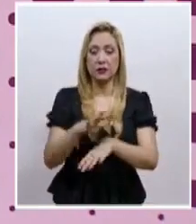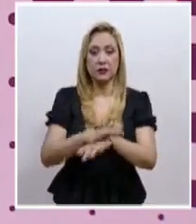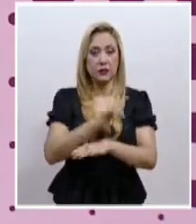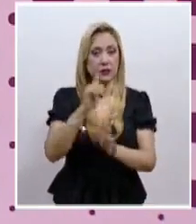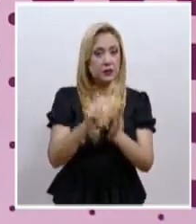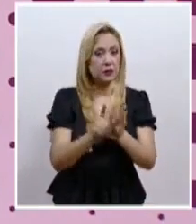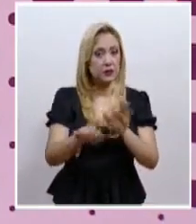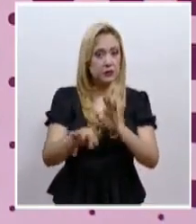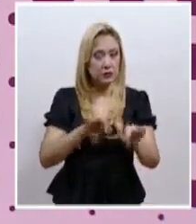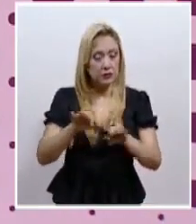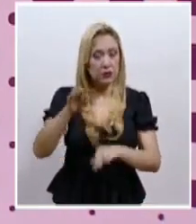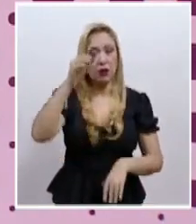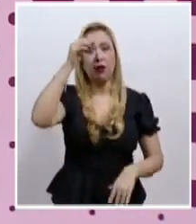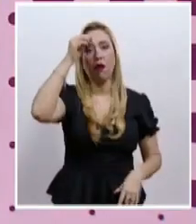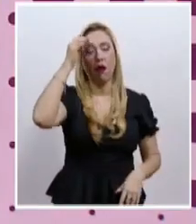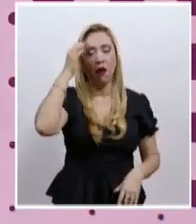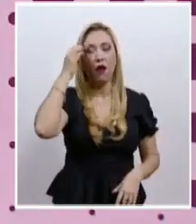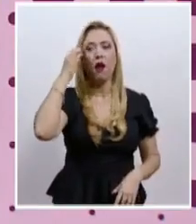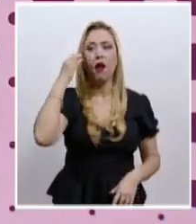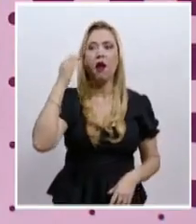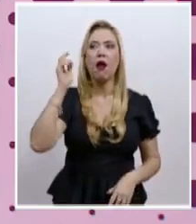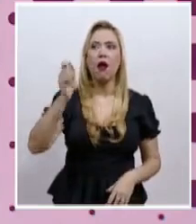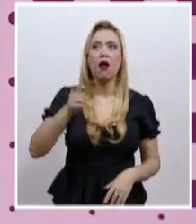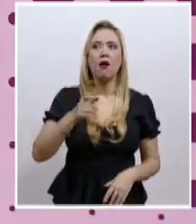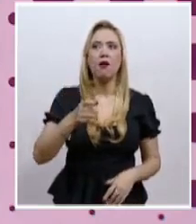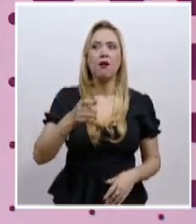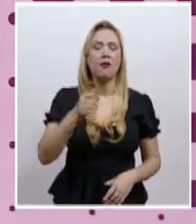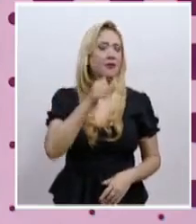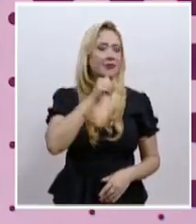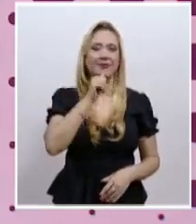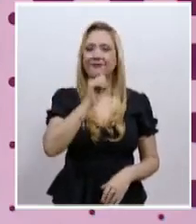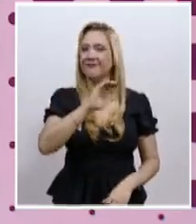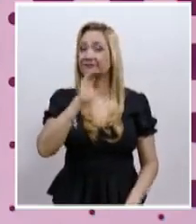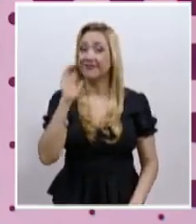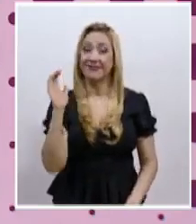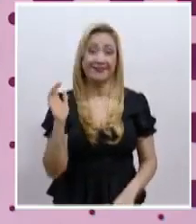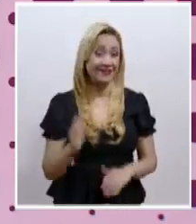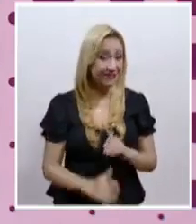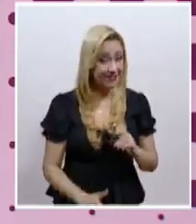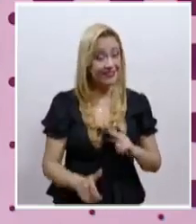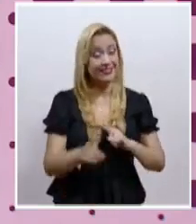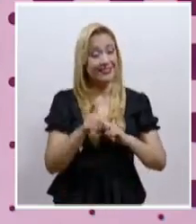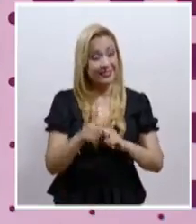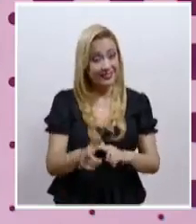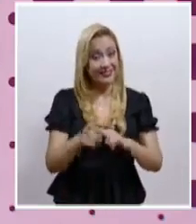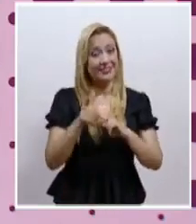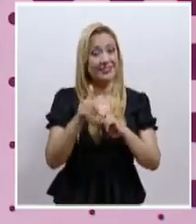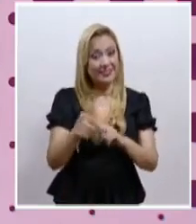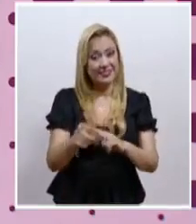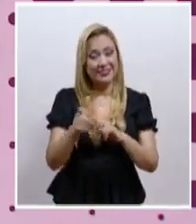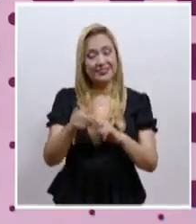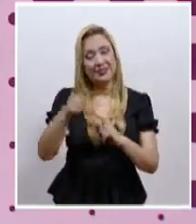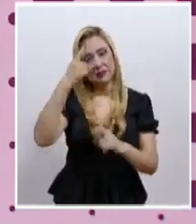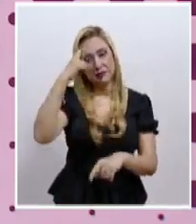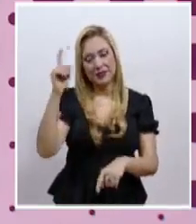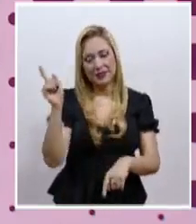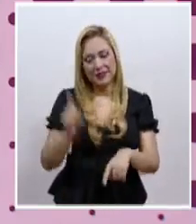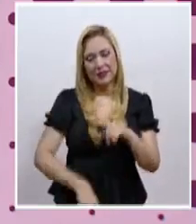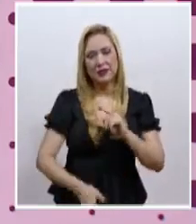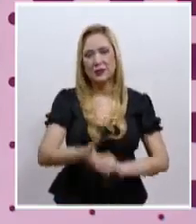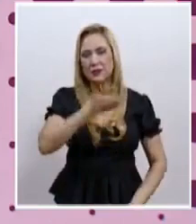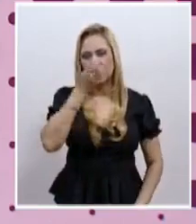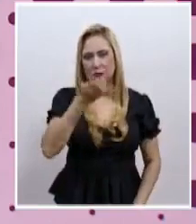también la doctora Sad, que es experta, todavía no han acabado de cuajar en el sentido de eliminar